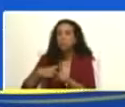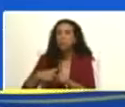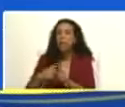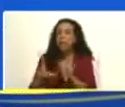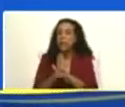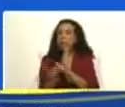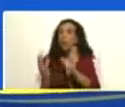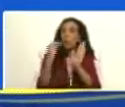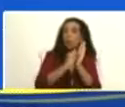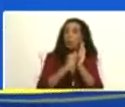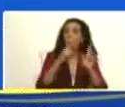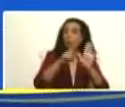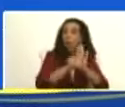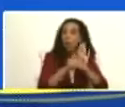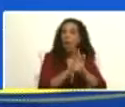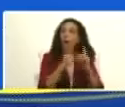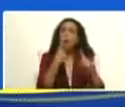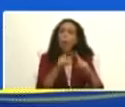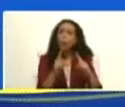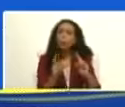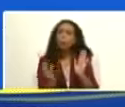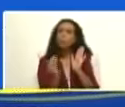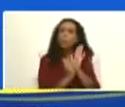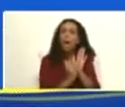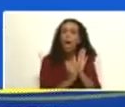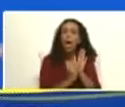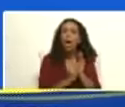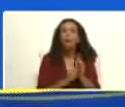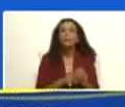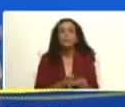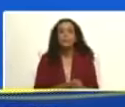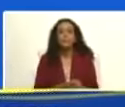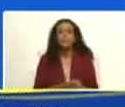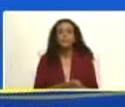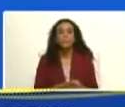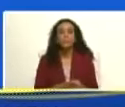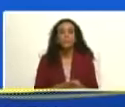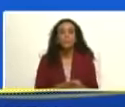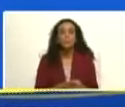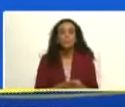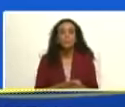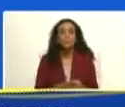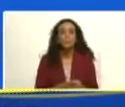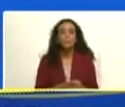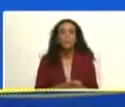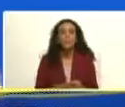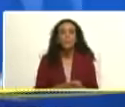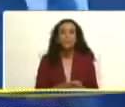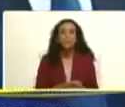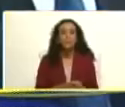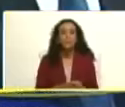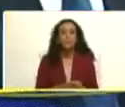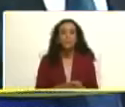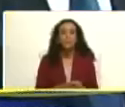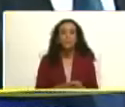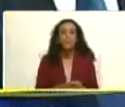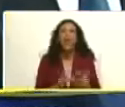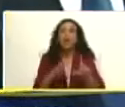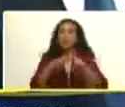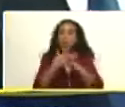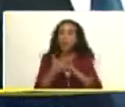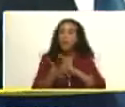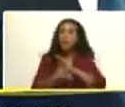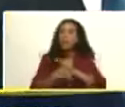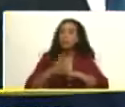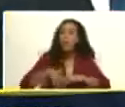ley. Y otro aspecto importante es el fortalecimiento del reaseguro nacional en cuanto lo permitan las condiciones